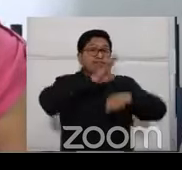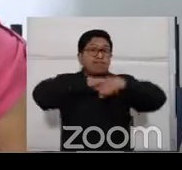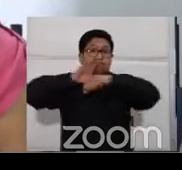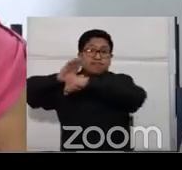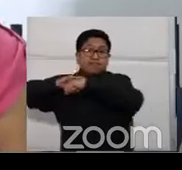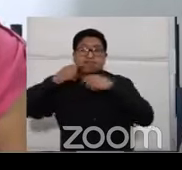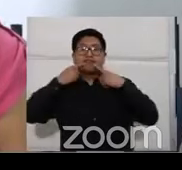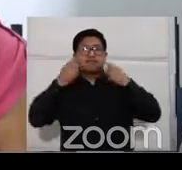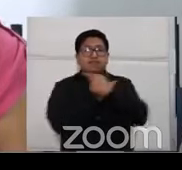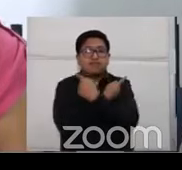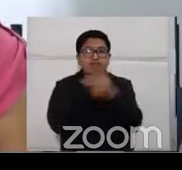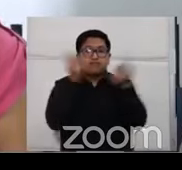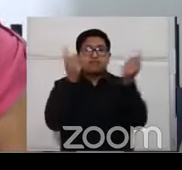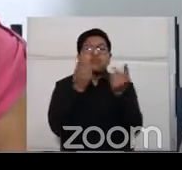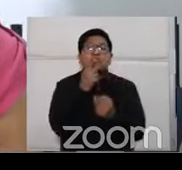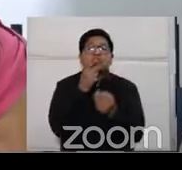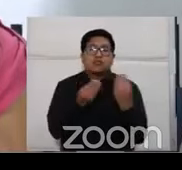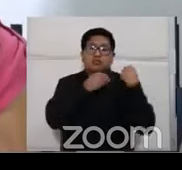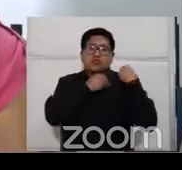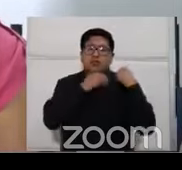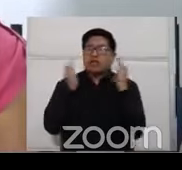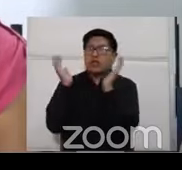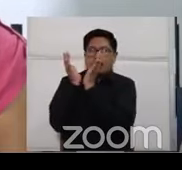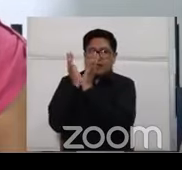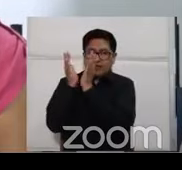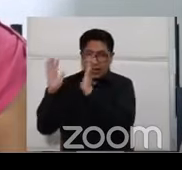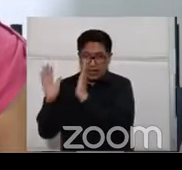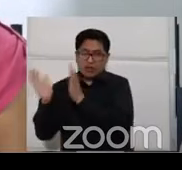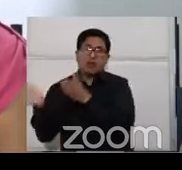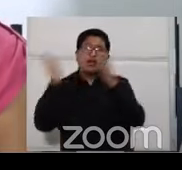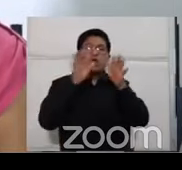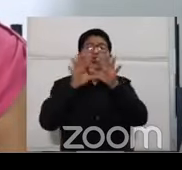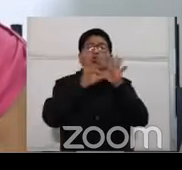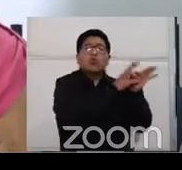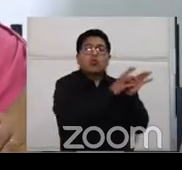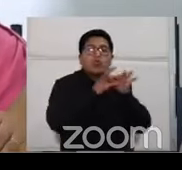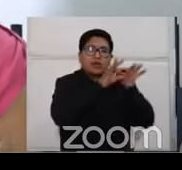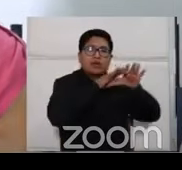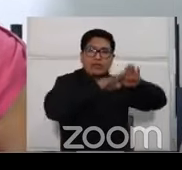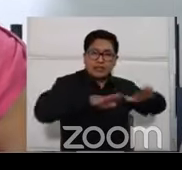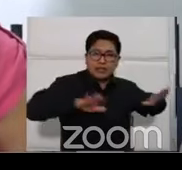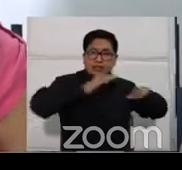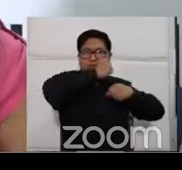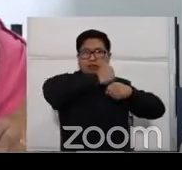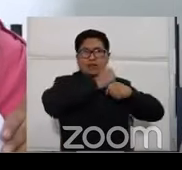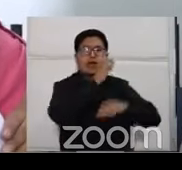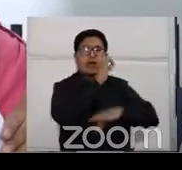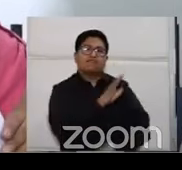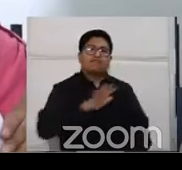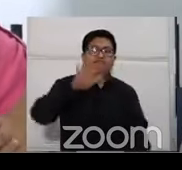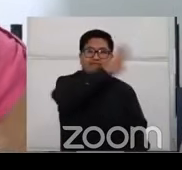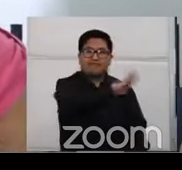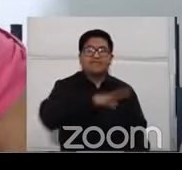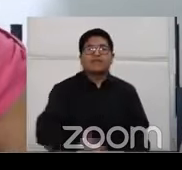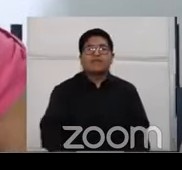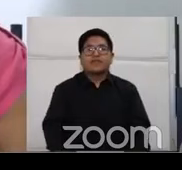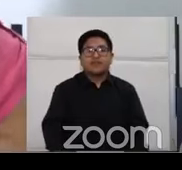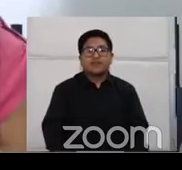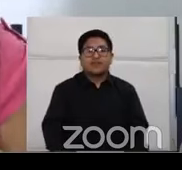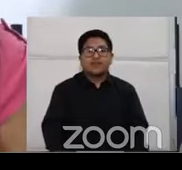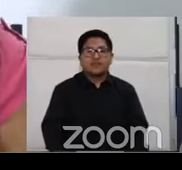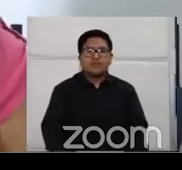por la defensoría del pueblo y la unión de niños y niñas trabajadoras de bolivia unatsbo por ello